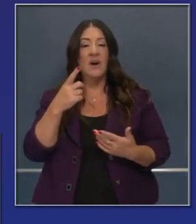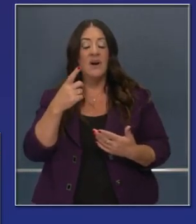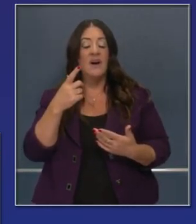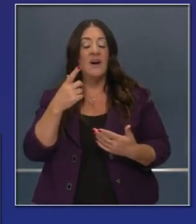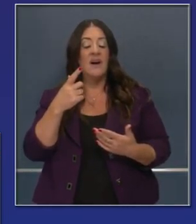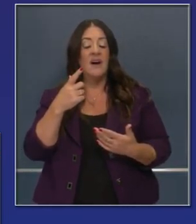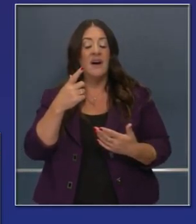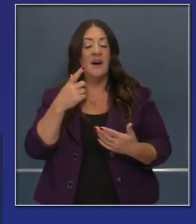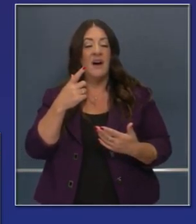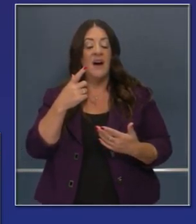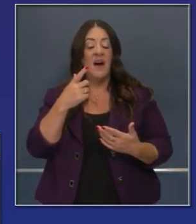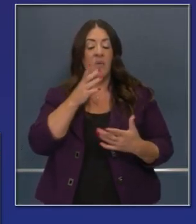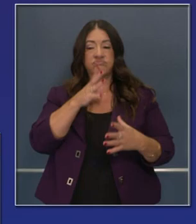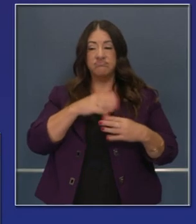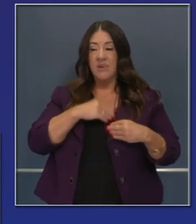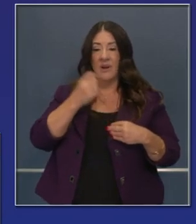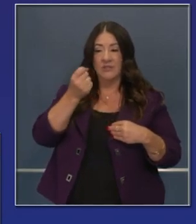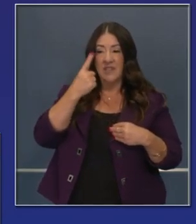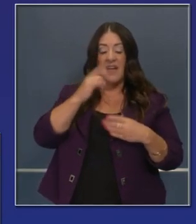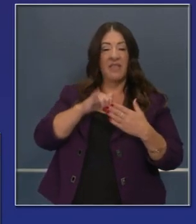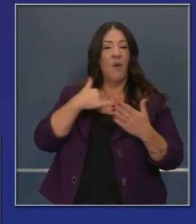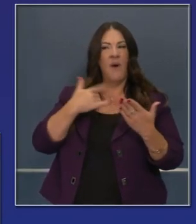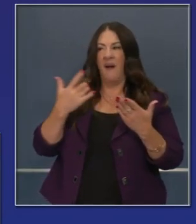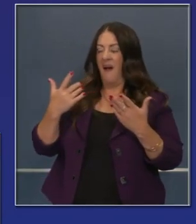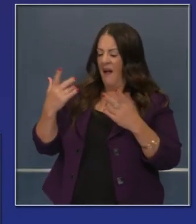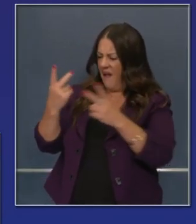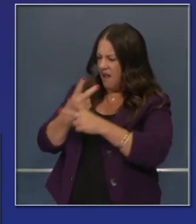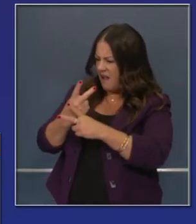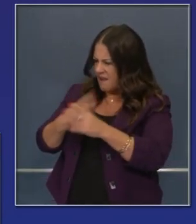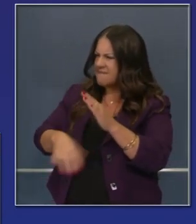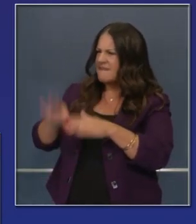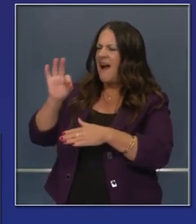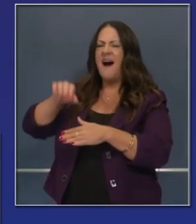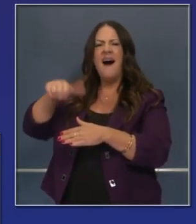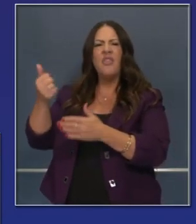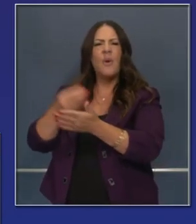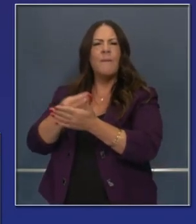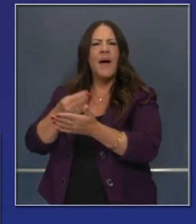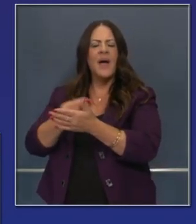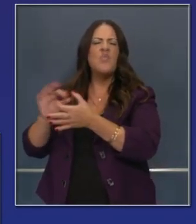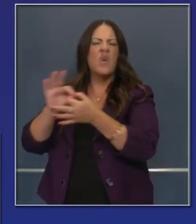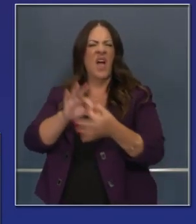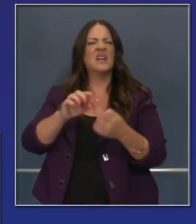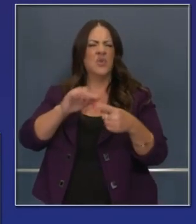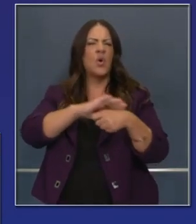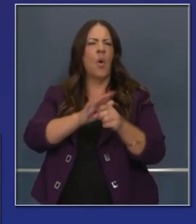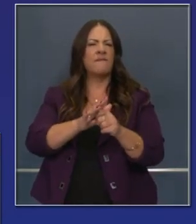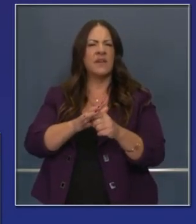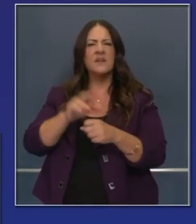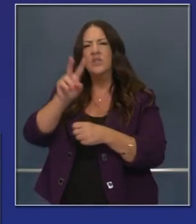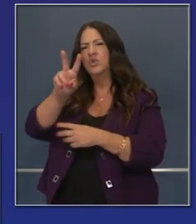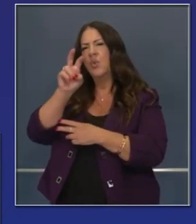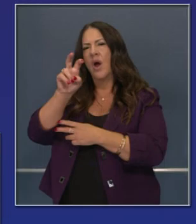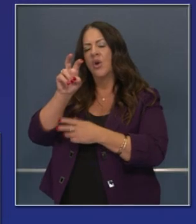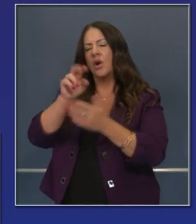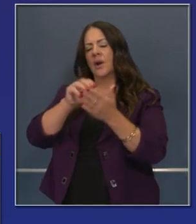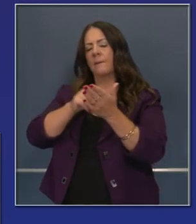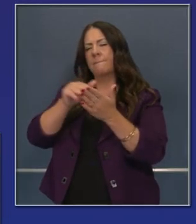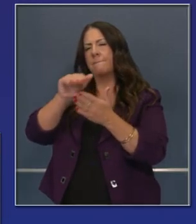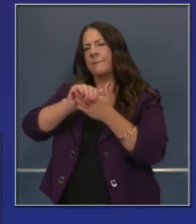ustedes. Hemos encontrado dinero no destinado relacionado a